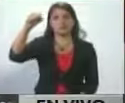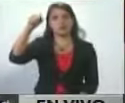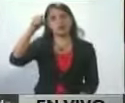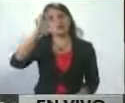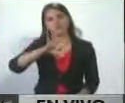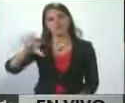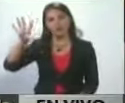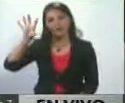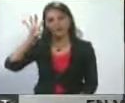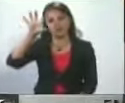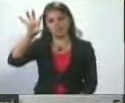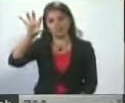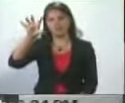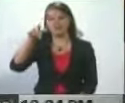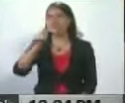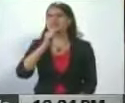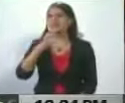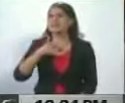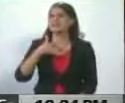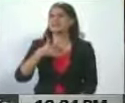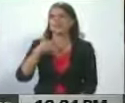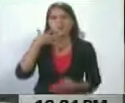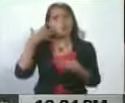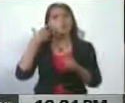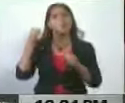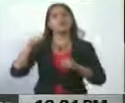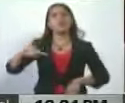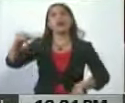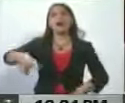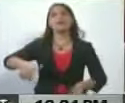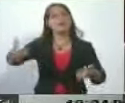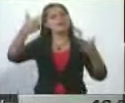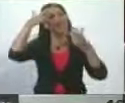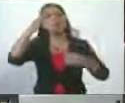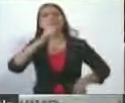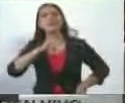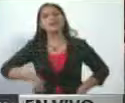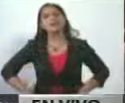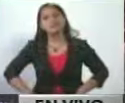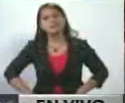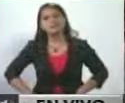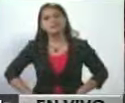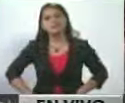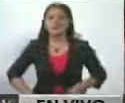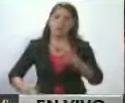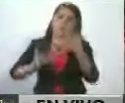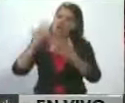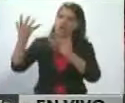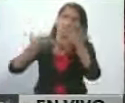patria. ¿Quién se siente orgulloso aquí de ser chavista, carajo?